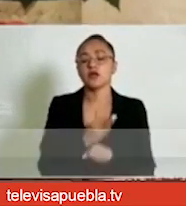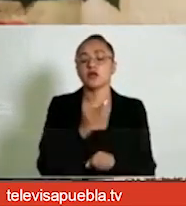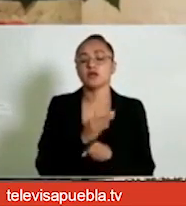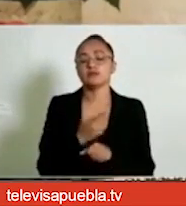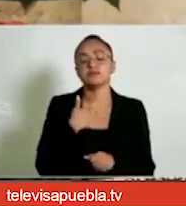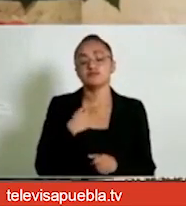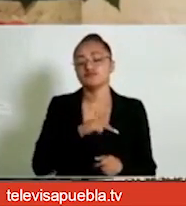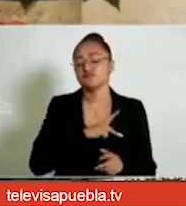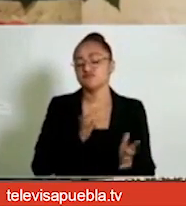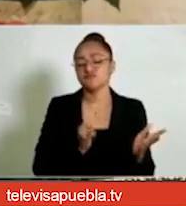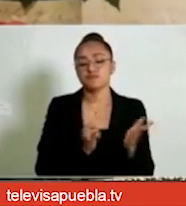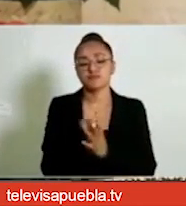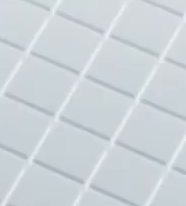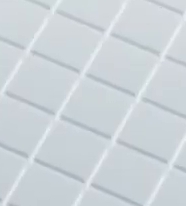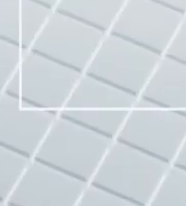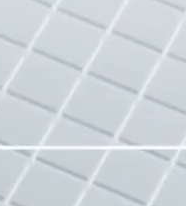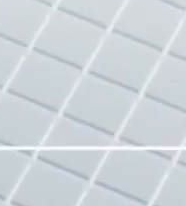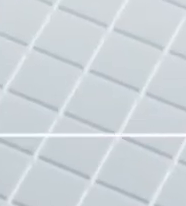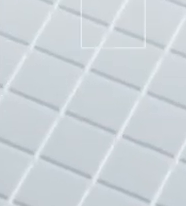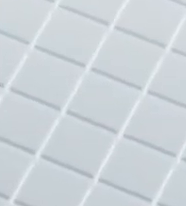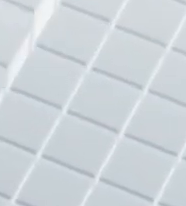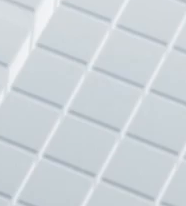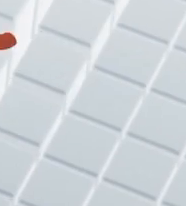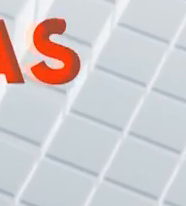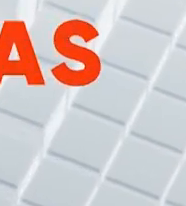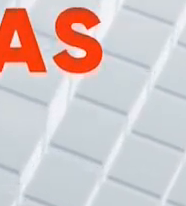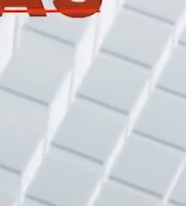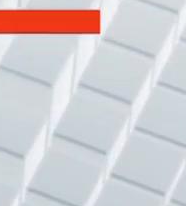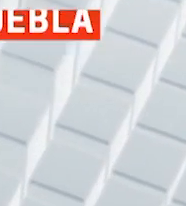nuestras decisiones con mucha cautela. ¡Suscríbete al